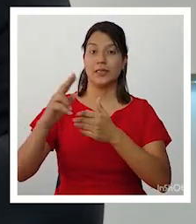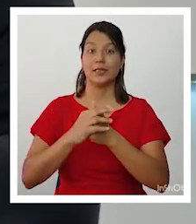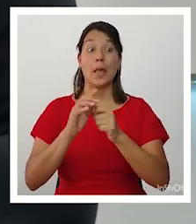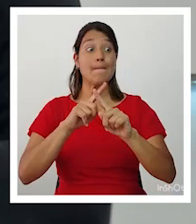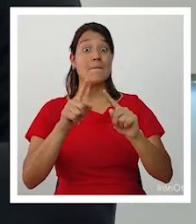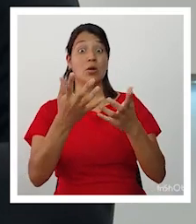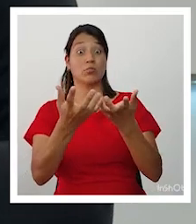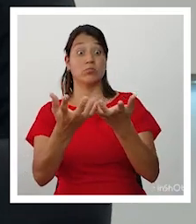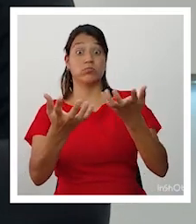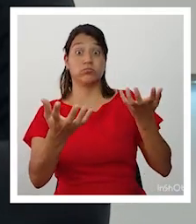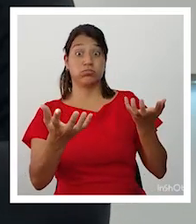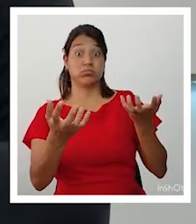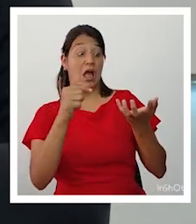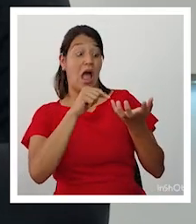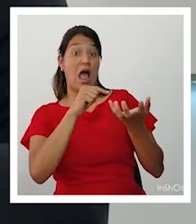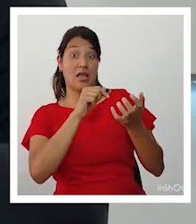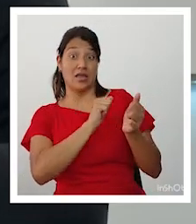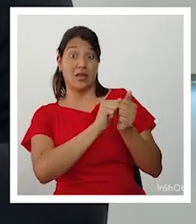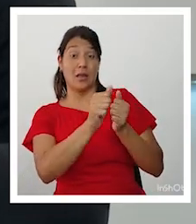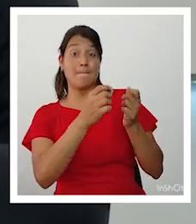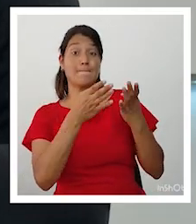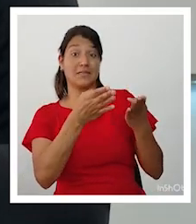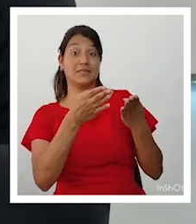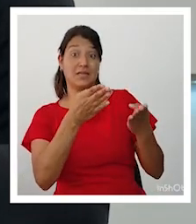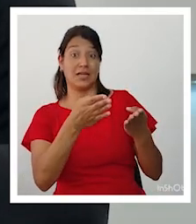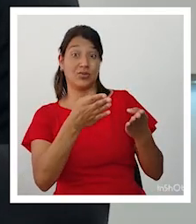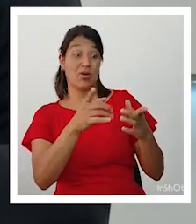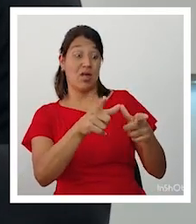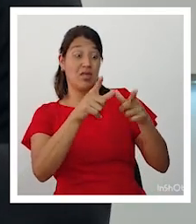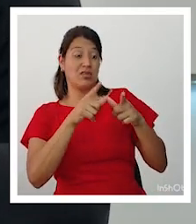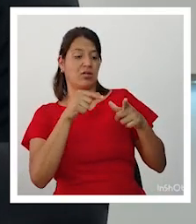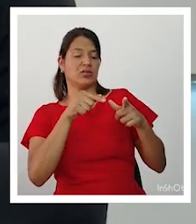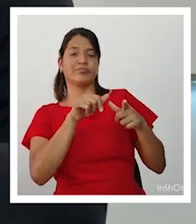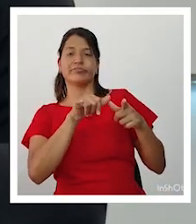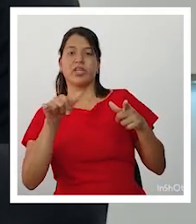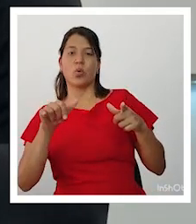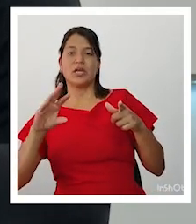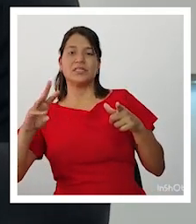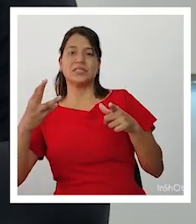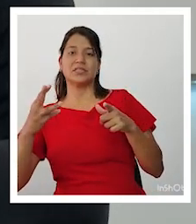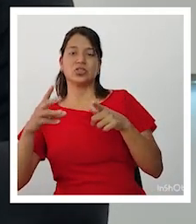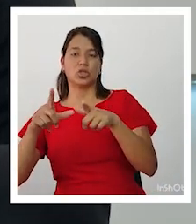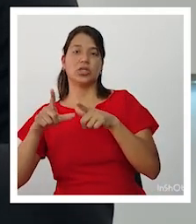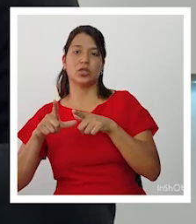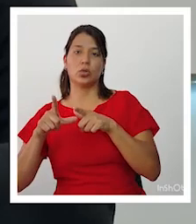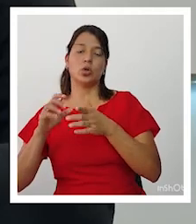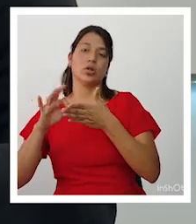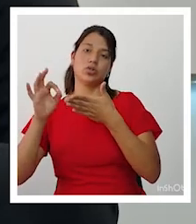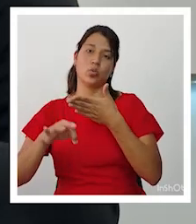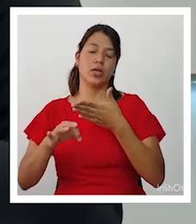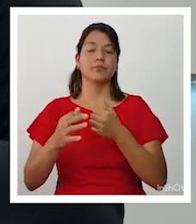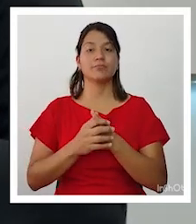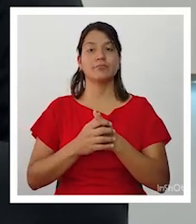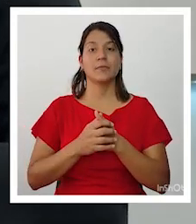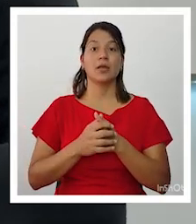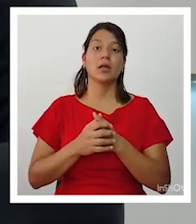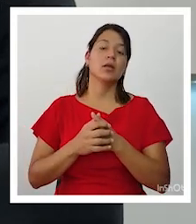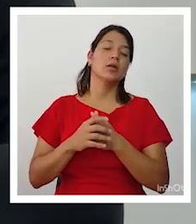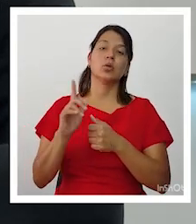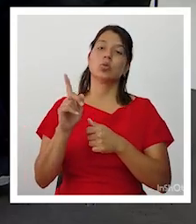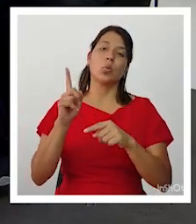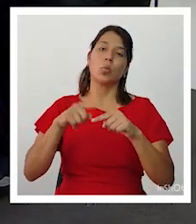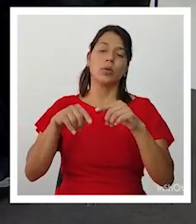si sigue hasta los 22, 23 años en aula de educación especial, pues no, porque no vale por ni un sexto